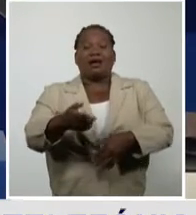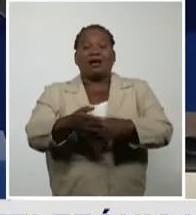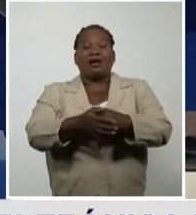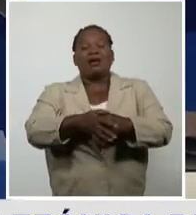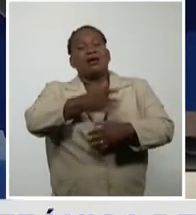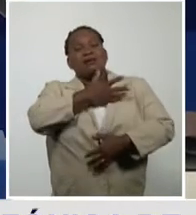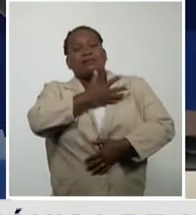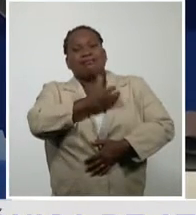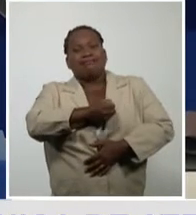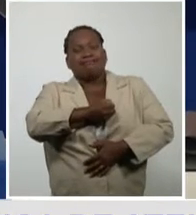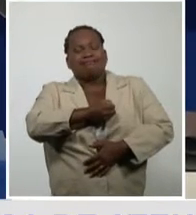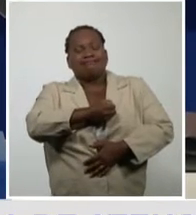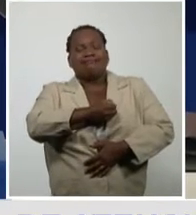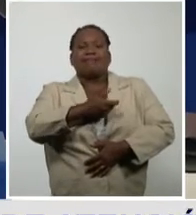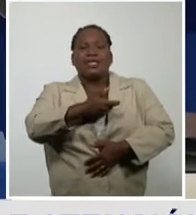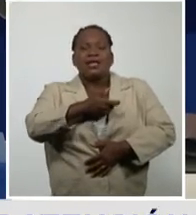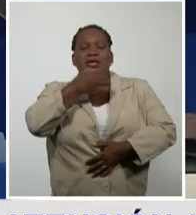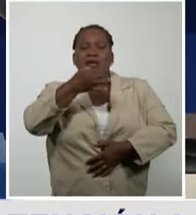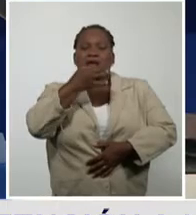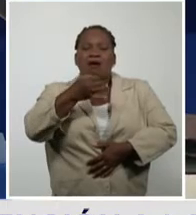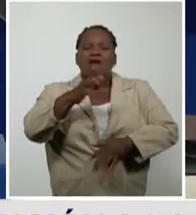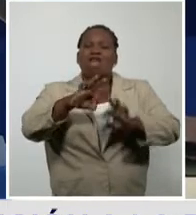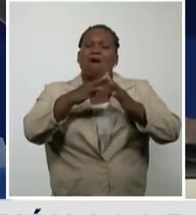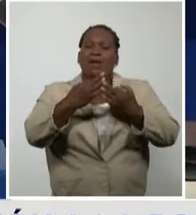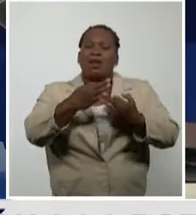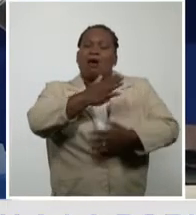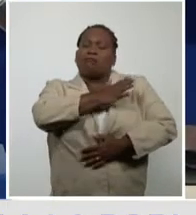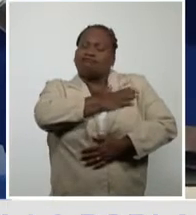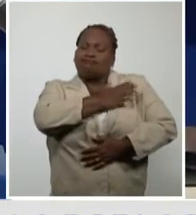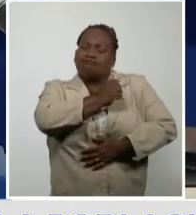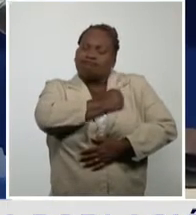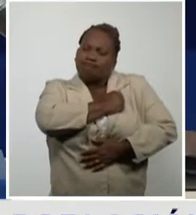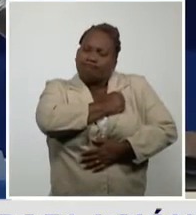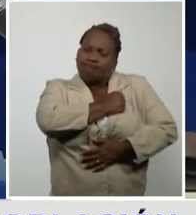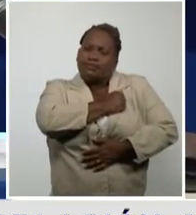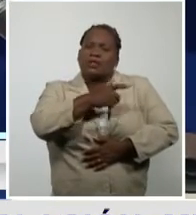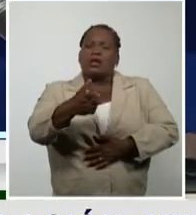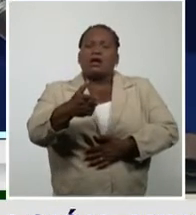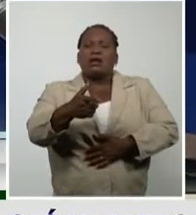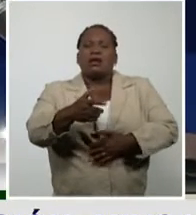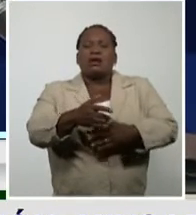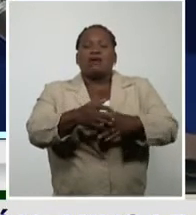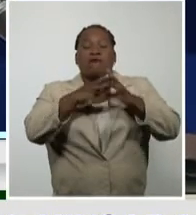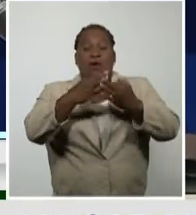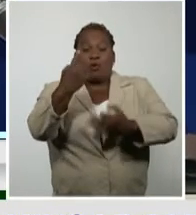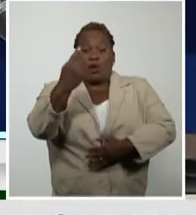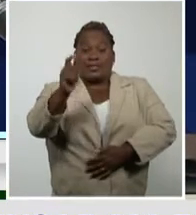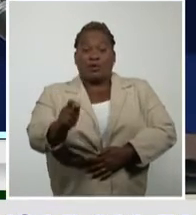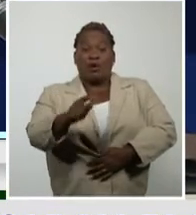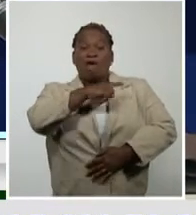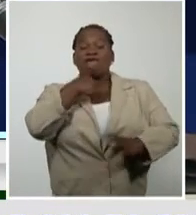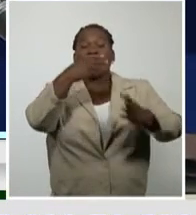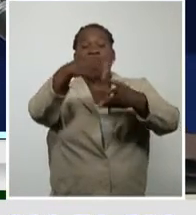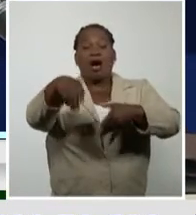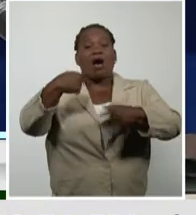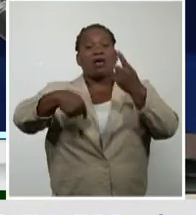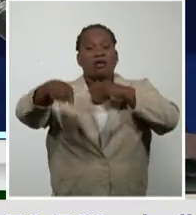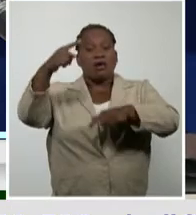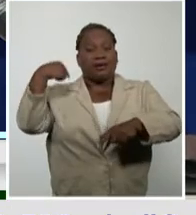lamentando y dándole el pésame a los familiares de una persona que falleció en el día de ayer.